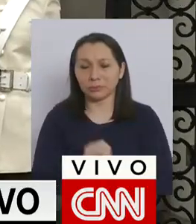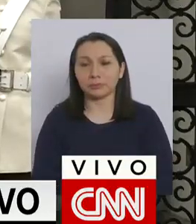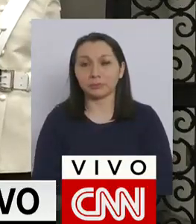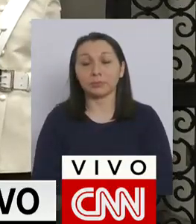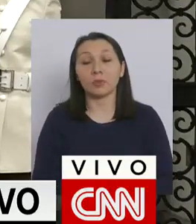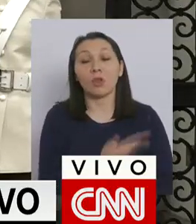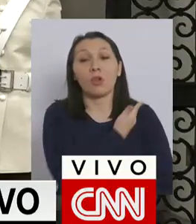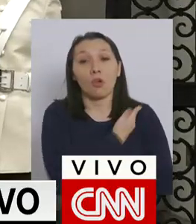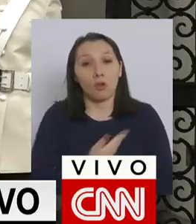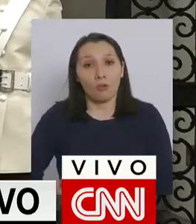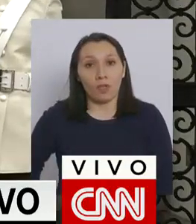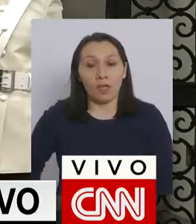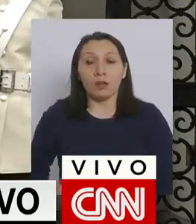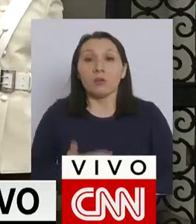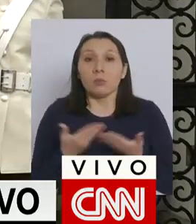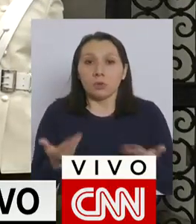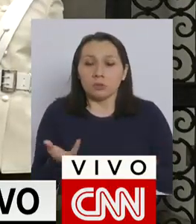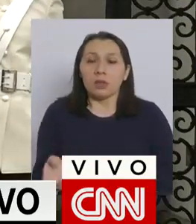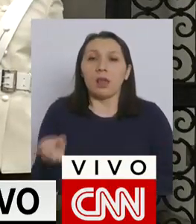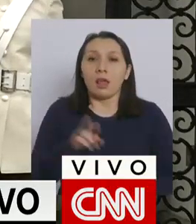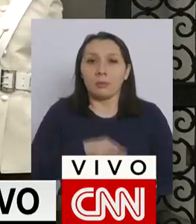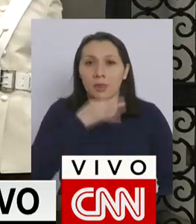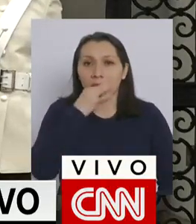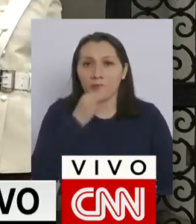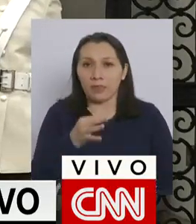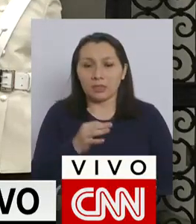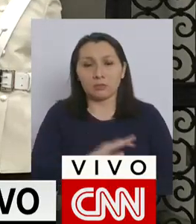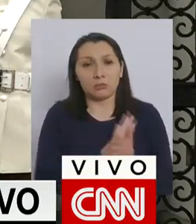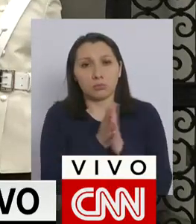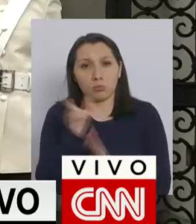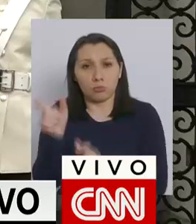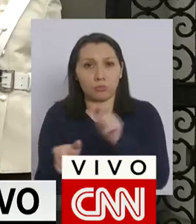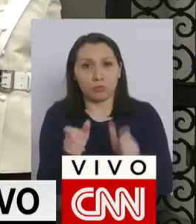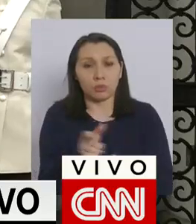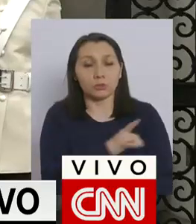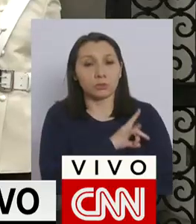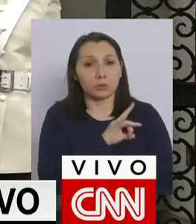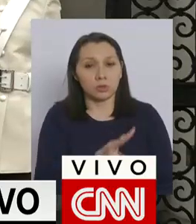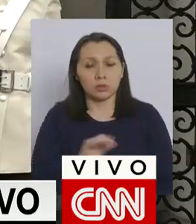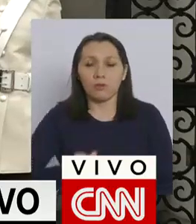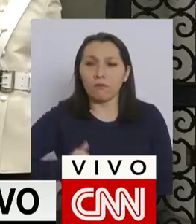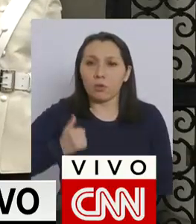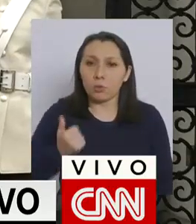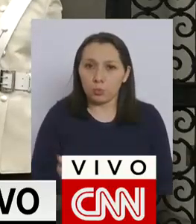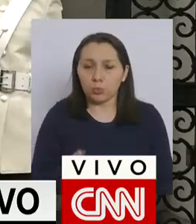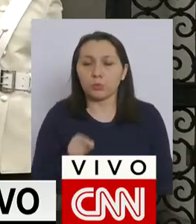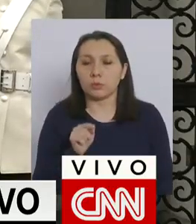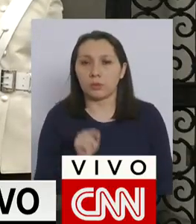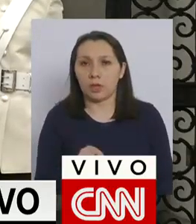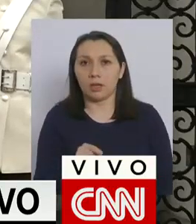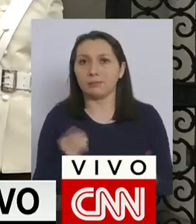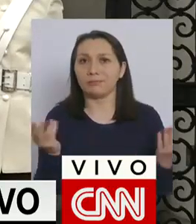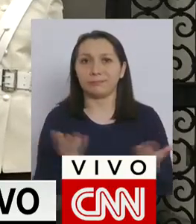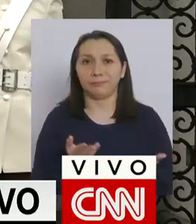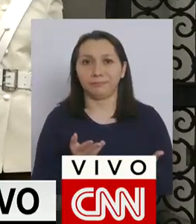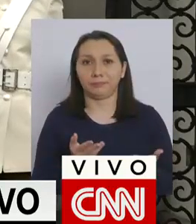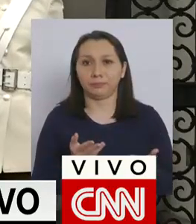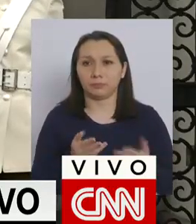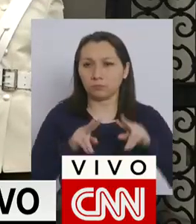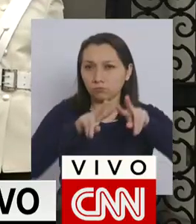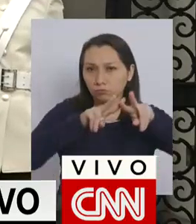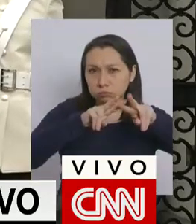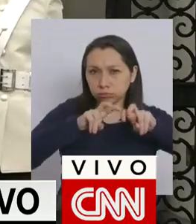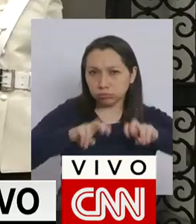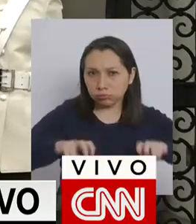El gobierno, por lo tanto, reitera ante todos los chilenos su voluntad de